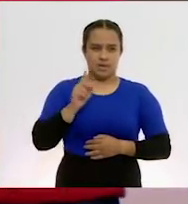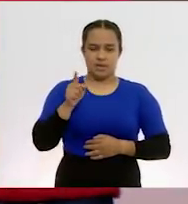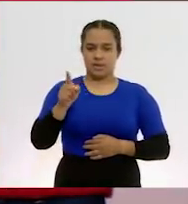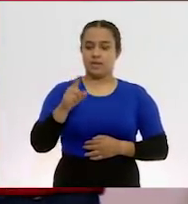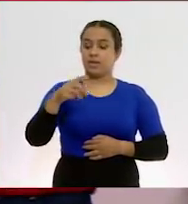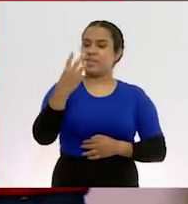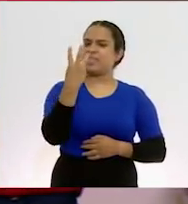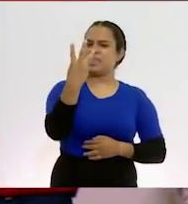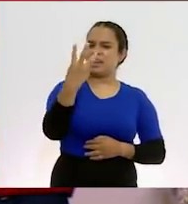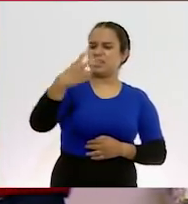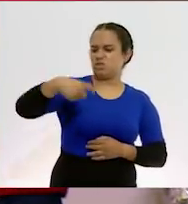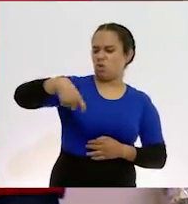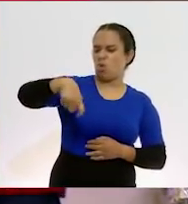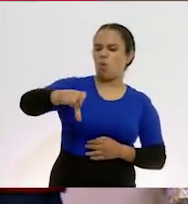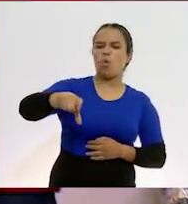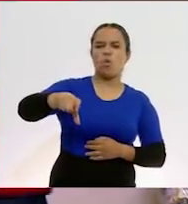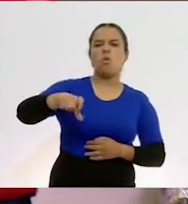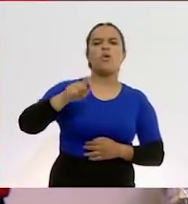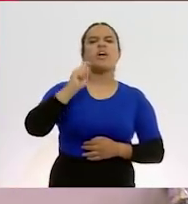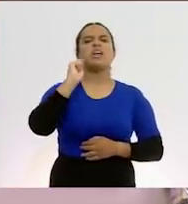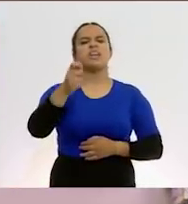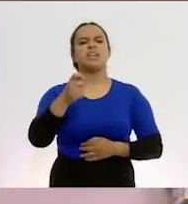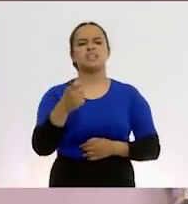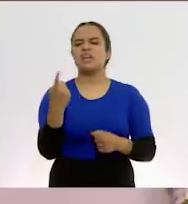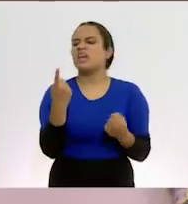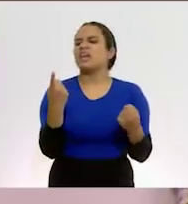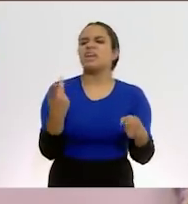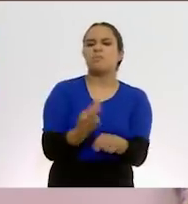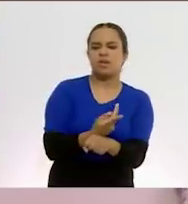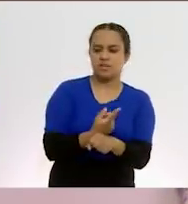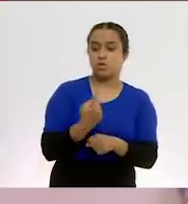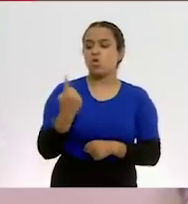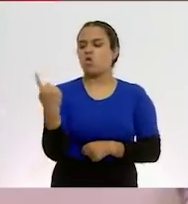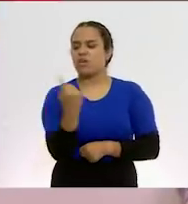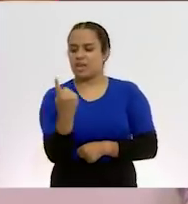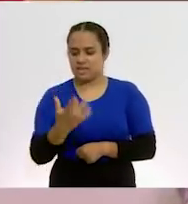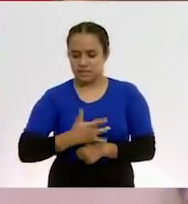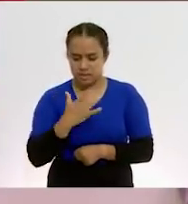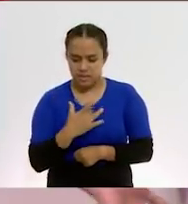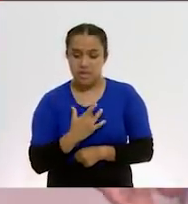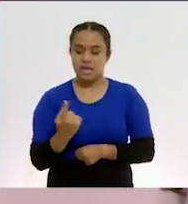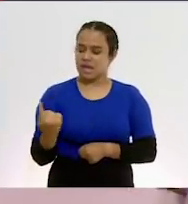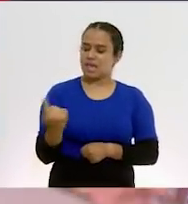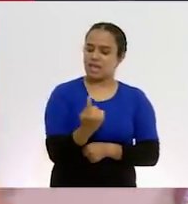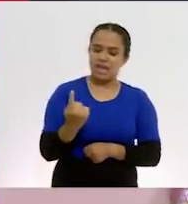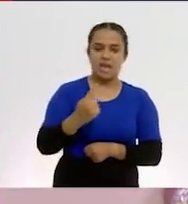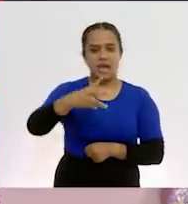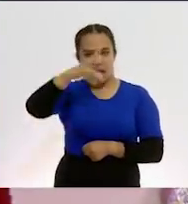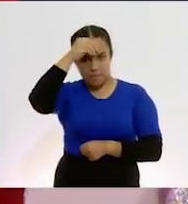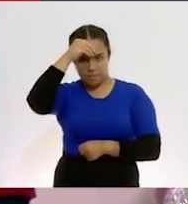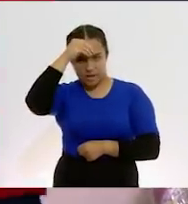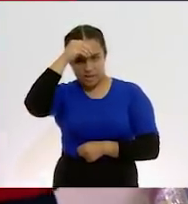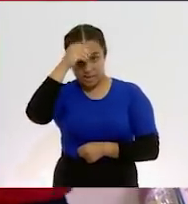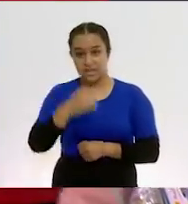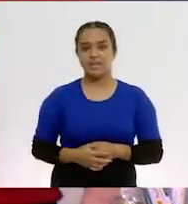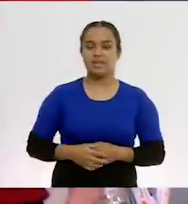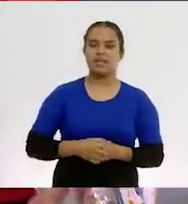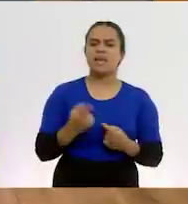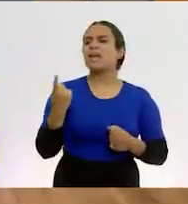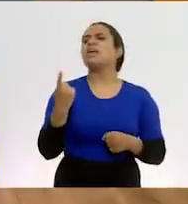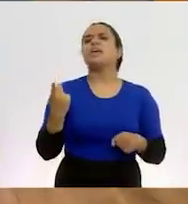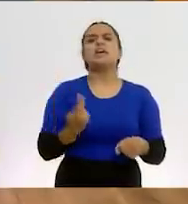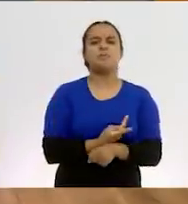Las 3Q. ¿Qué pasó? ¿Qué sentí? ¿Y qué aprendí? Ah, eso está bueno. ¿Qué